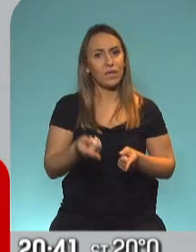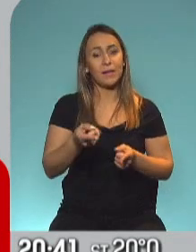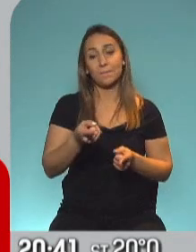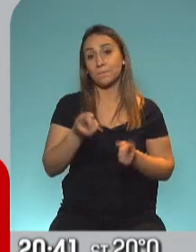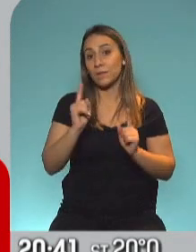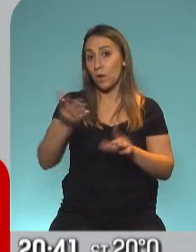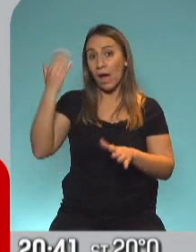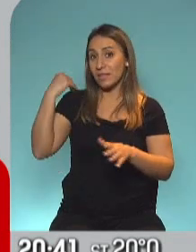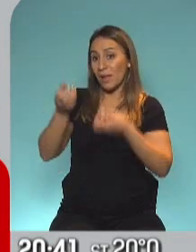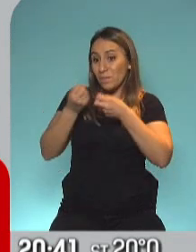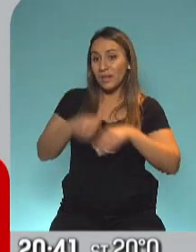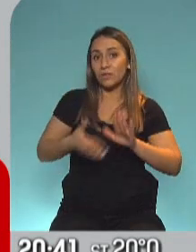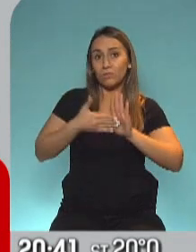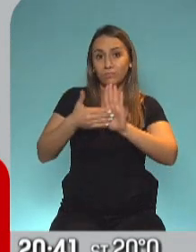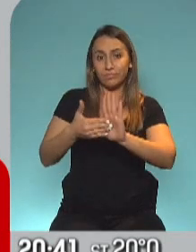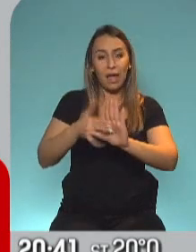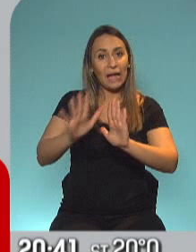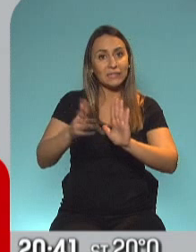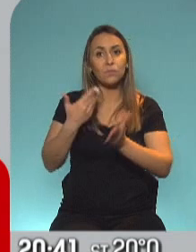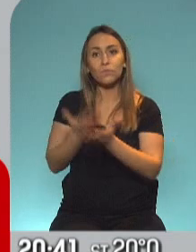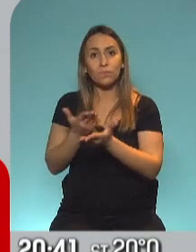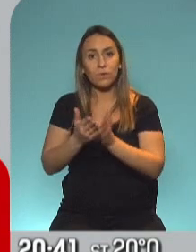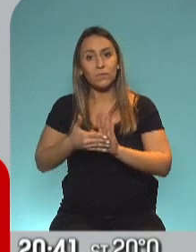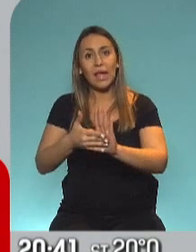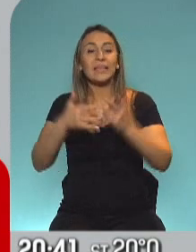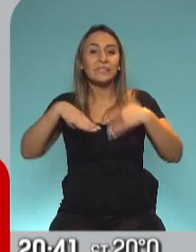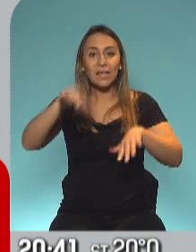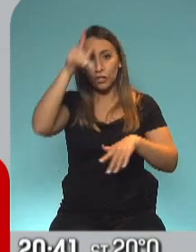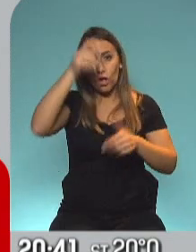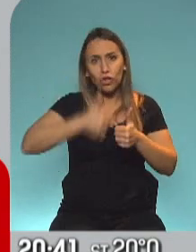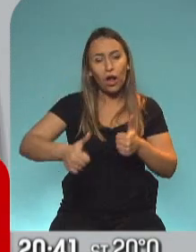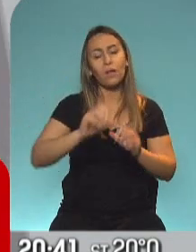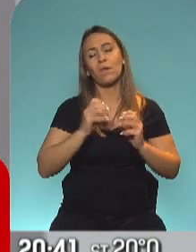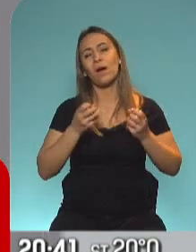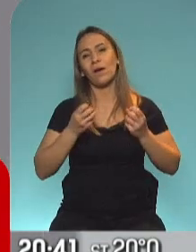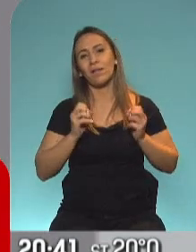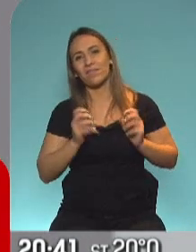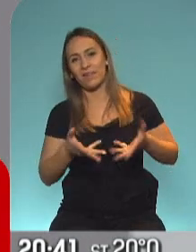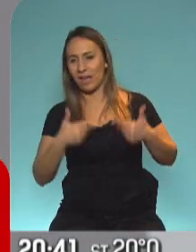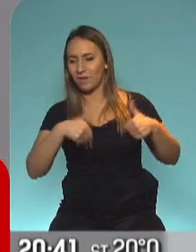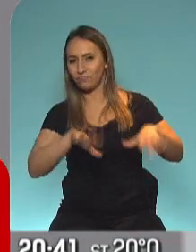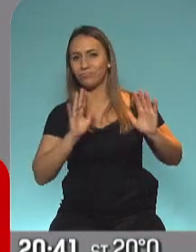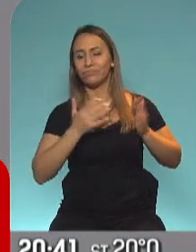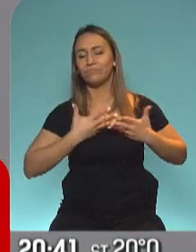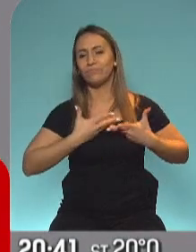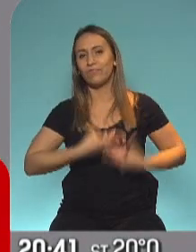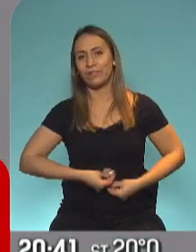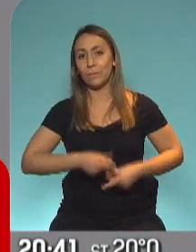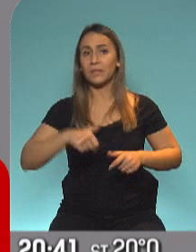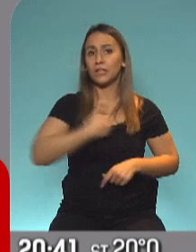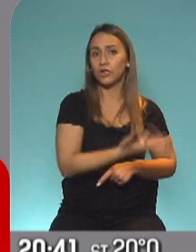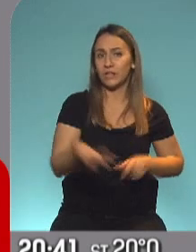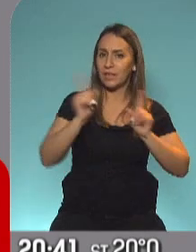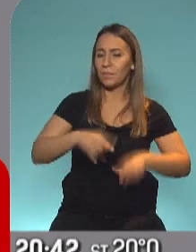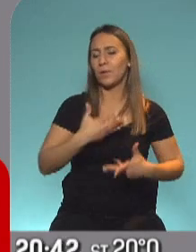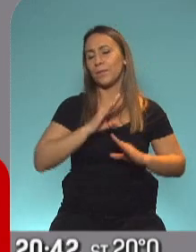habían planteado. Quizás en este tiempo se hayan relajado los controles y en consecuencia se haya relajado la sociedad, y por eso otro caudal en el transporte